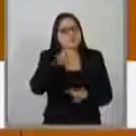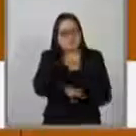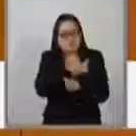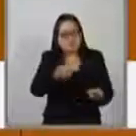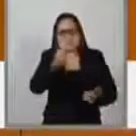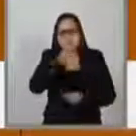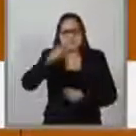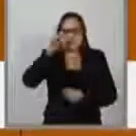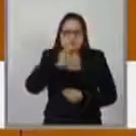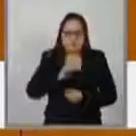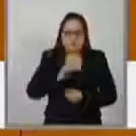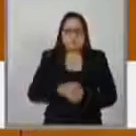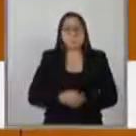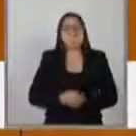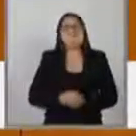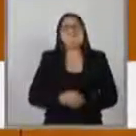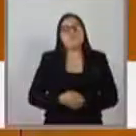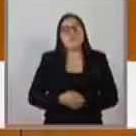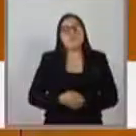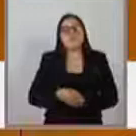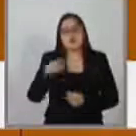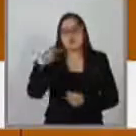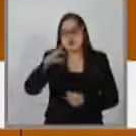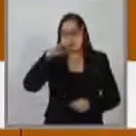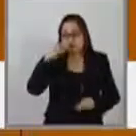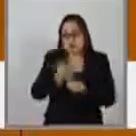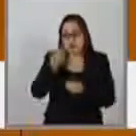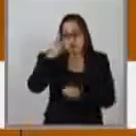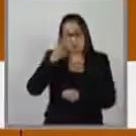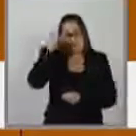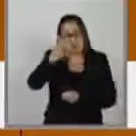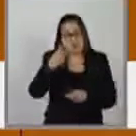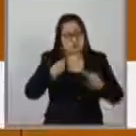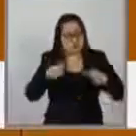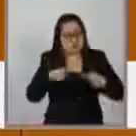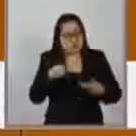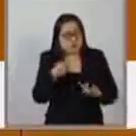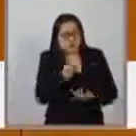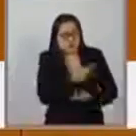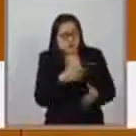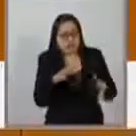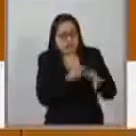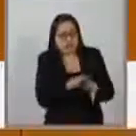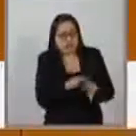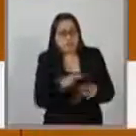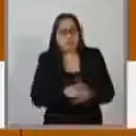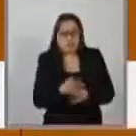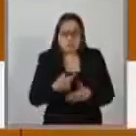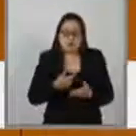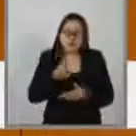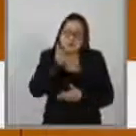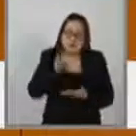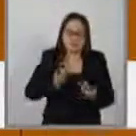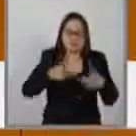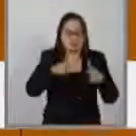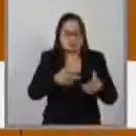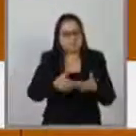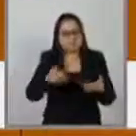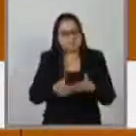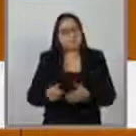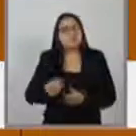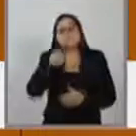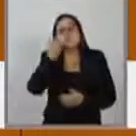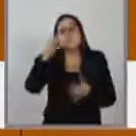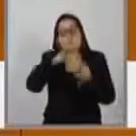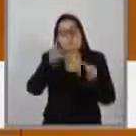niñas. El futuro de nuestro país está en sus manos. Hoy podemos ser su voz. Y quisiera también aclararles un punto. No